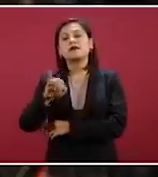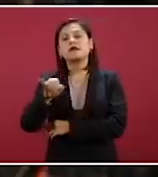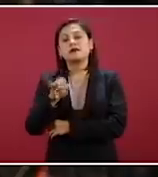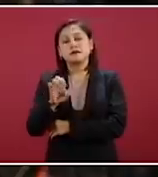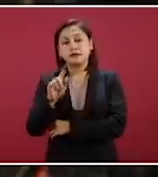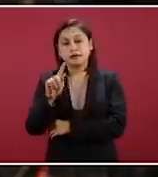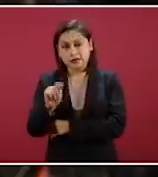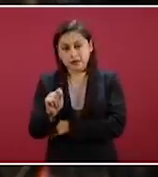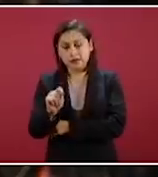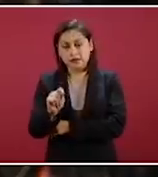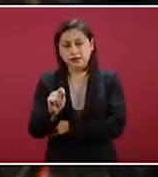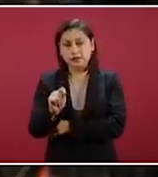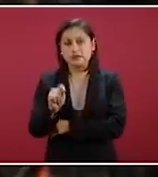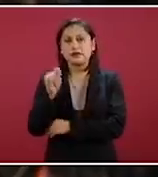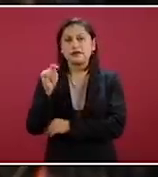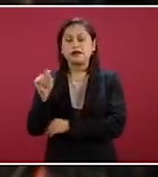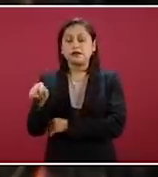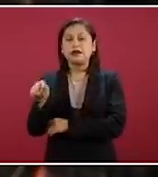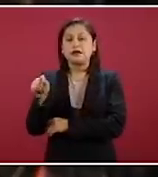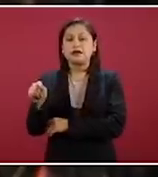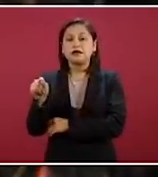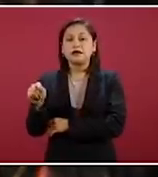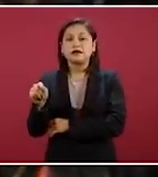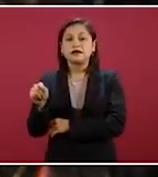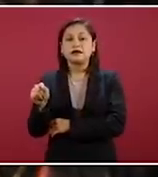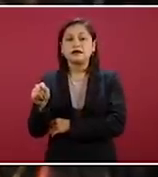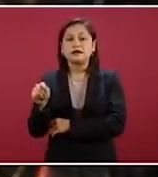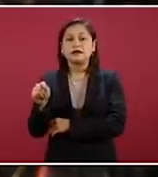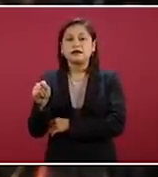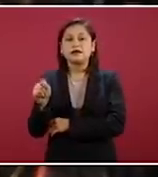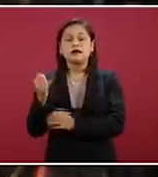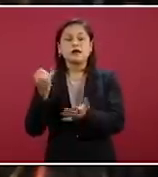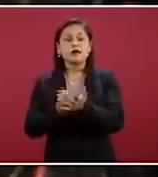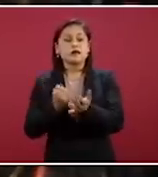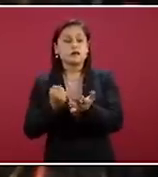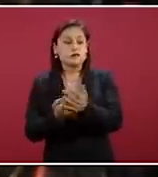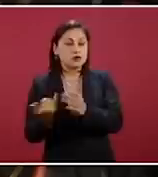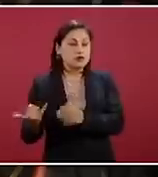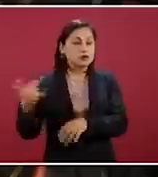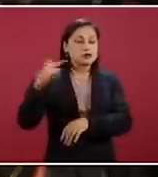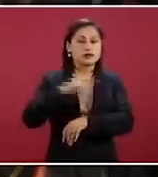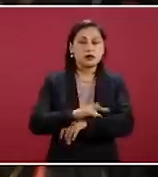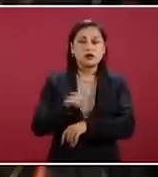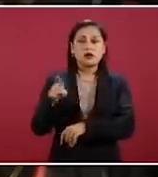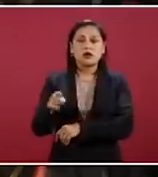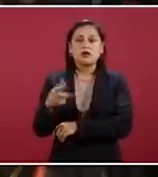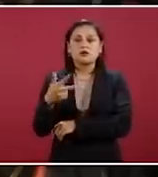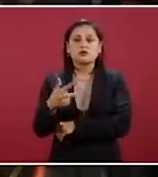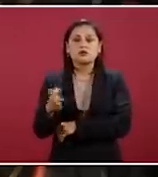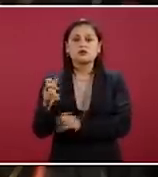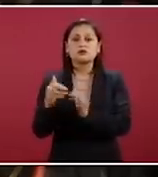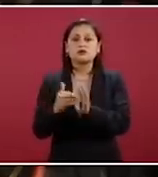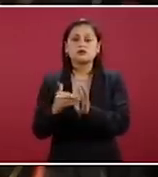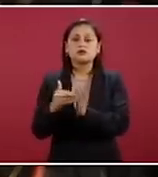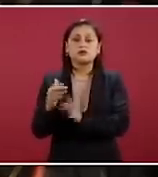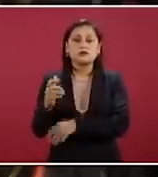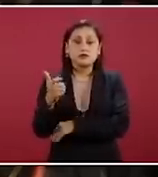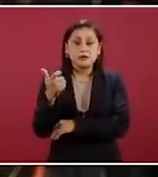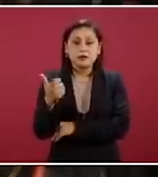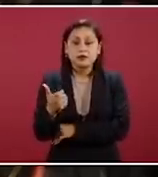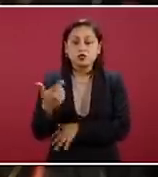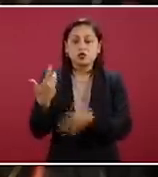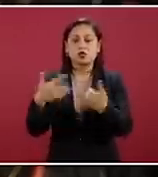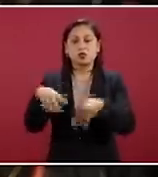de visitante, 840 millones de pesos, que es una cantidad exorbitante. Interjet